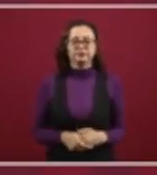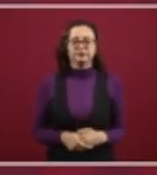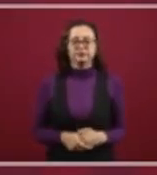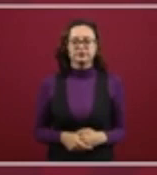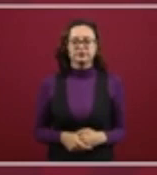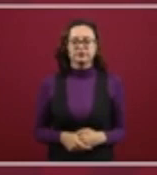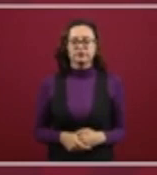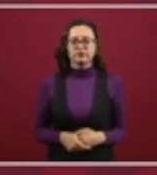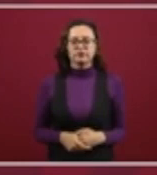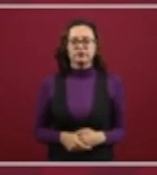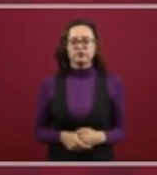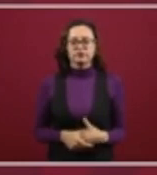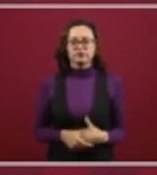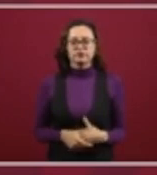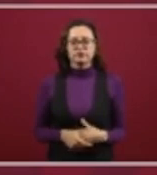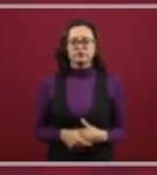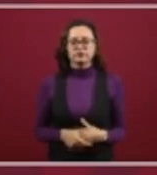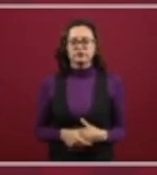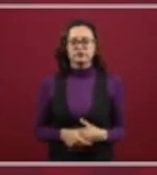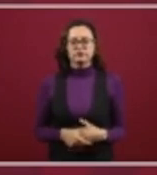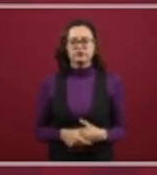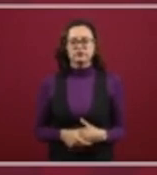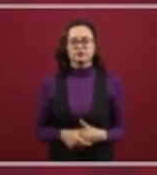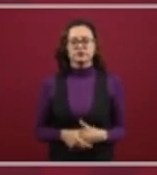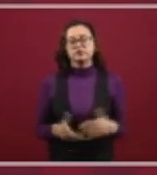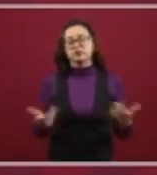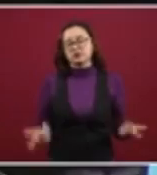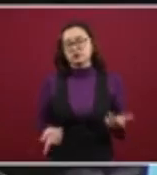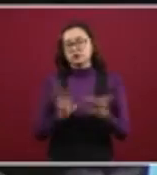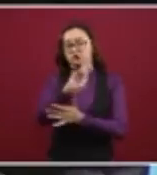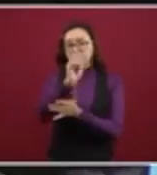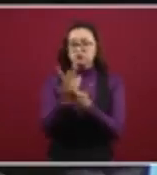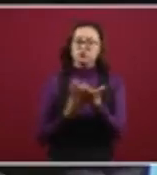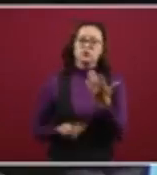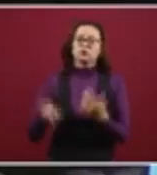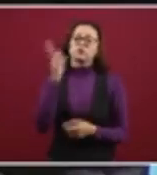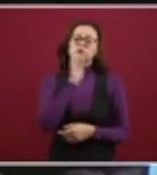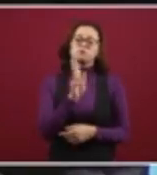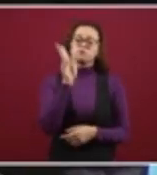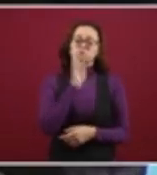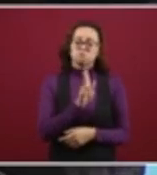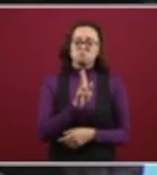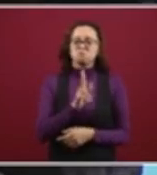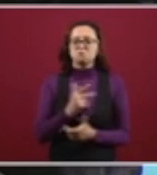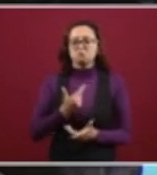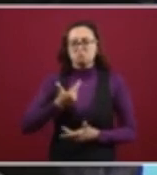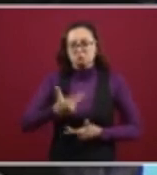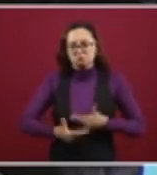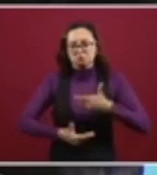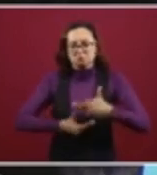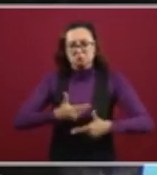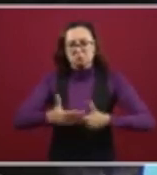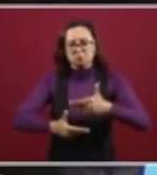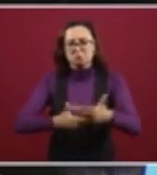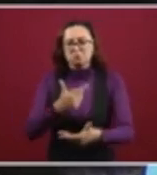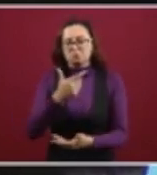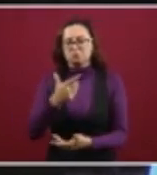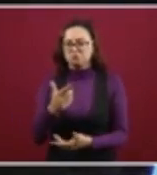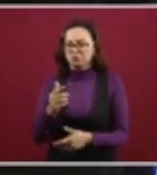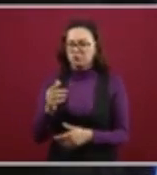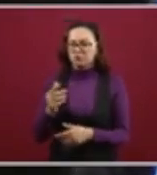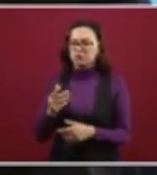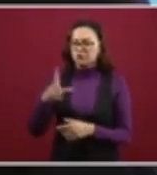este programa, como piloto indicado así, ha tenido un proceso de aprendizaje muy importante,